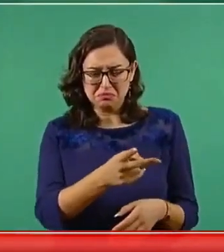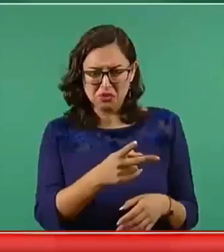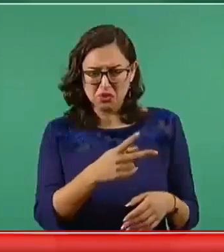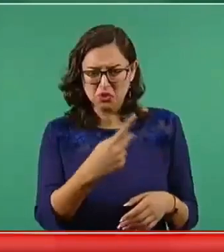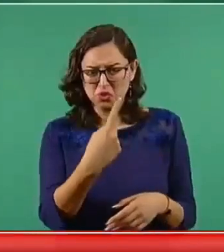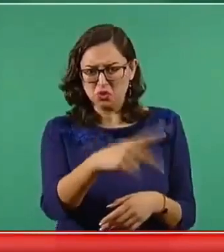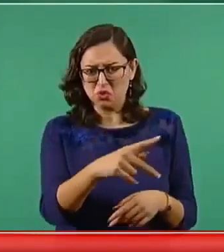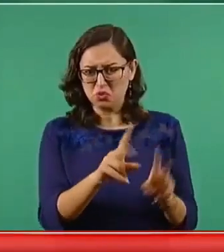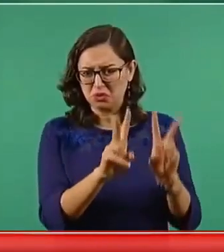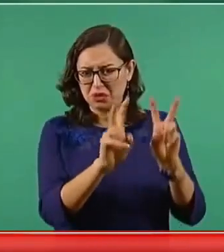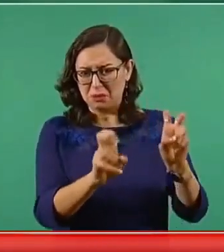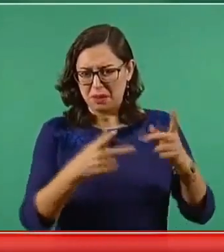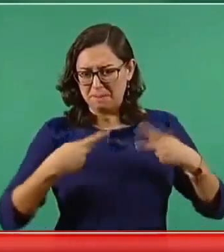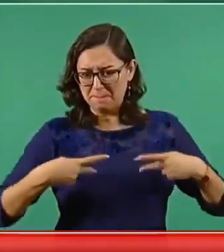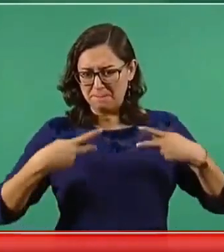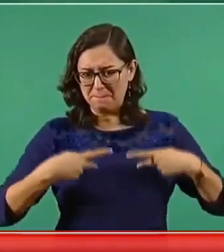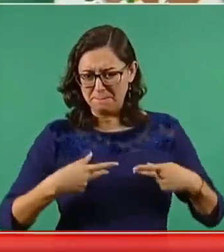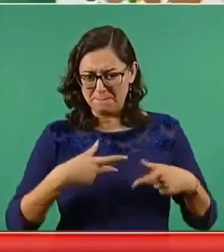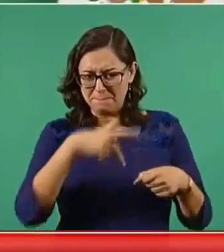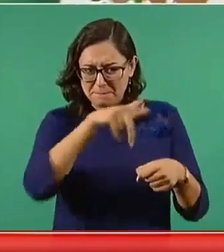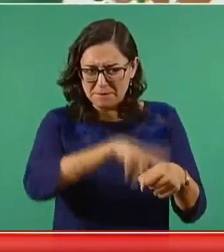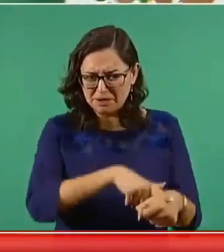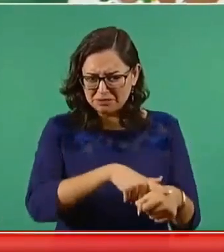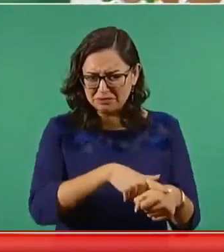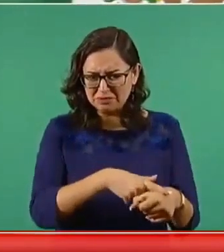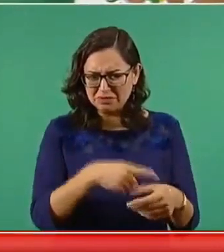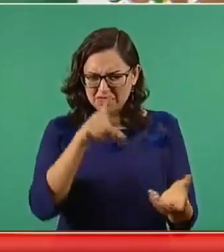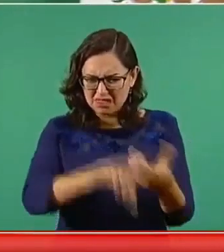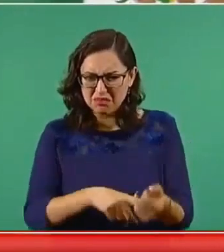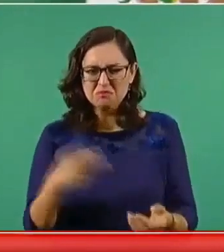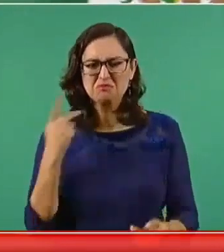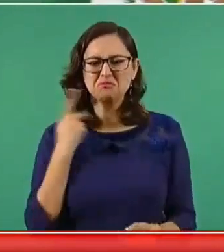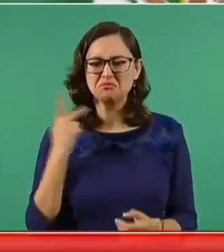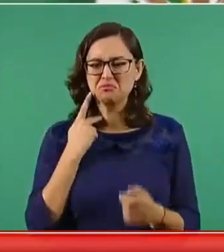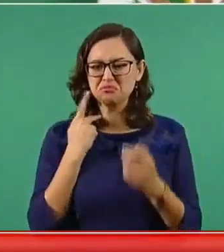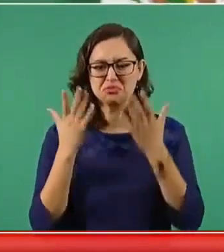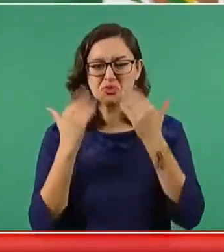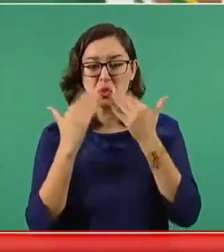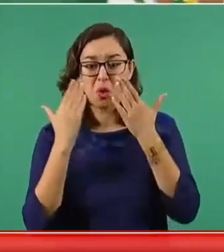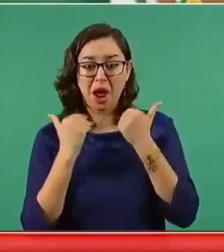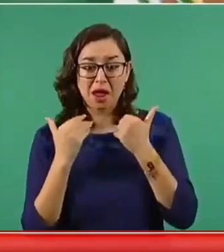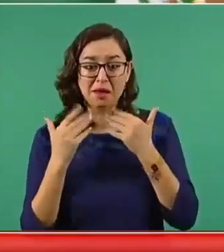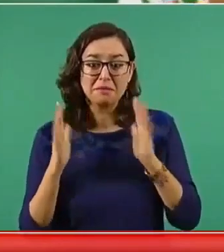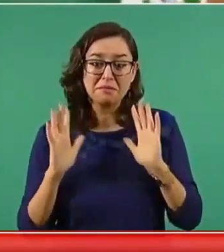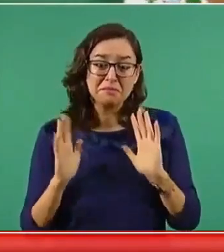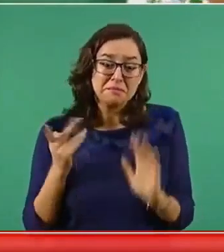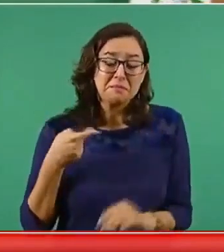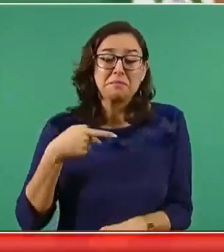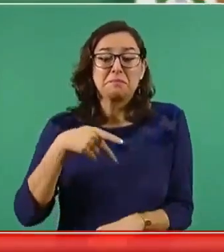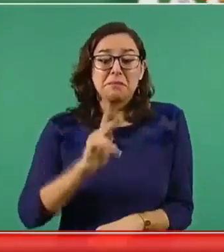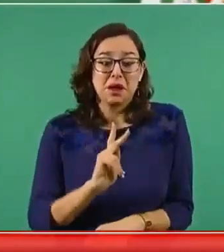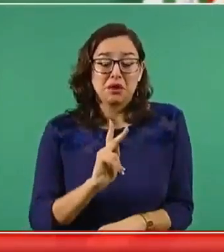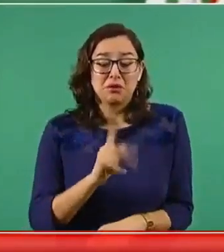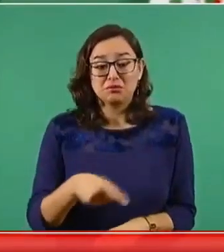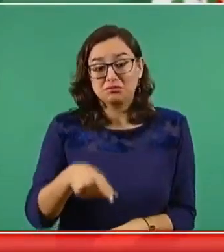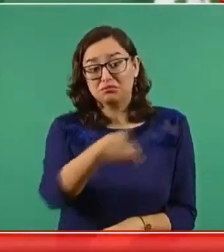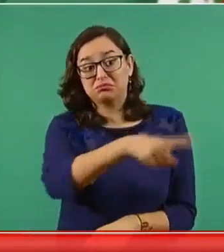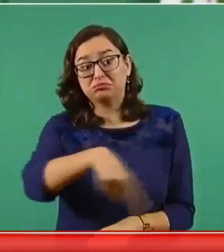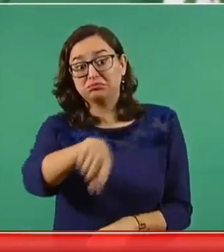convirtiendo en un asunto político según la información